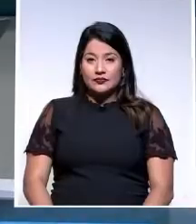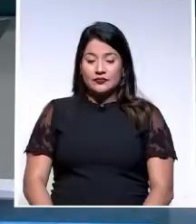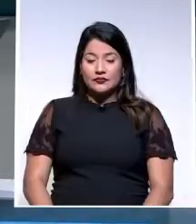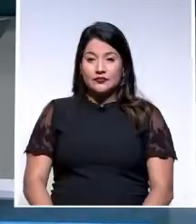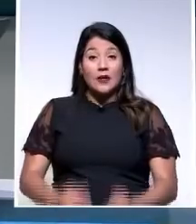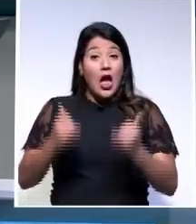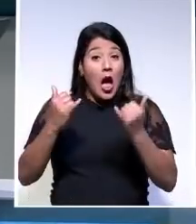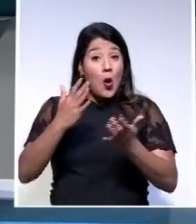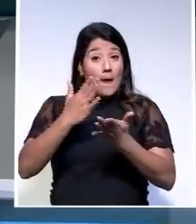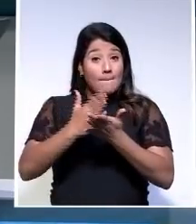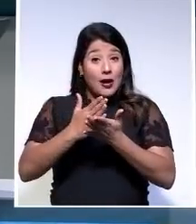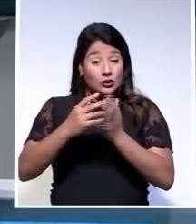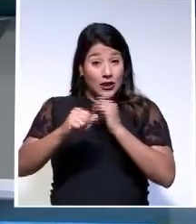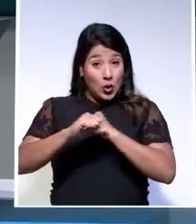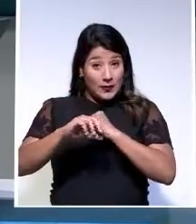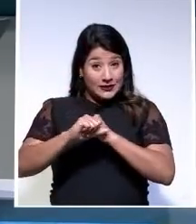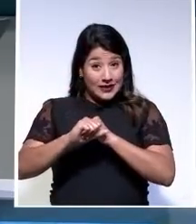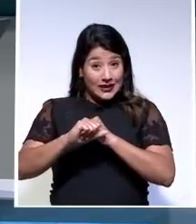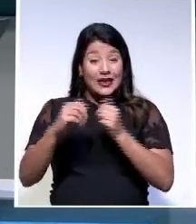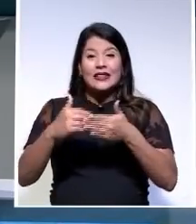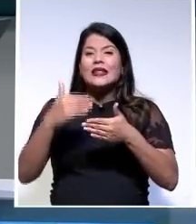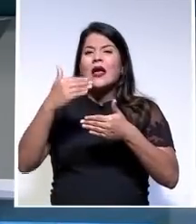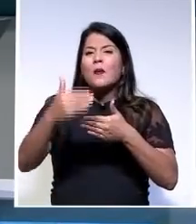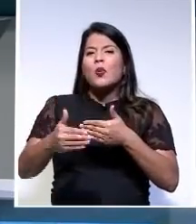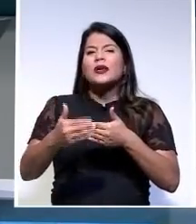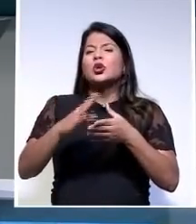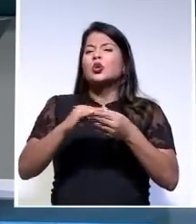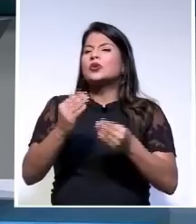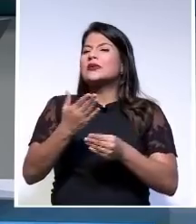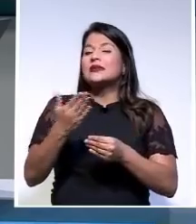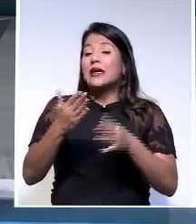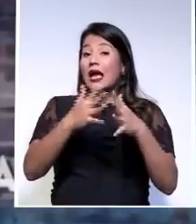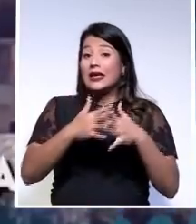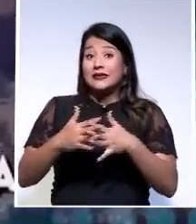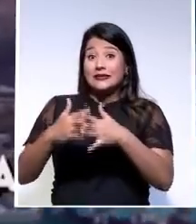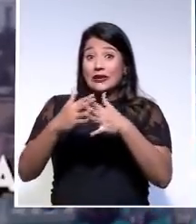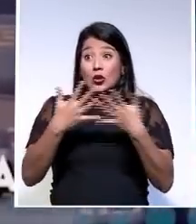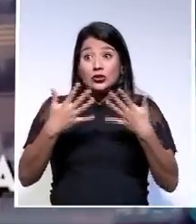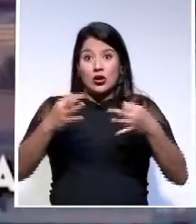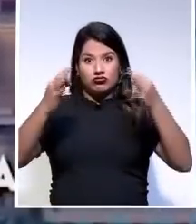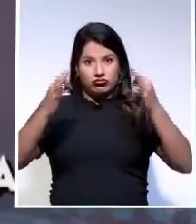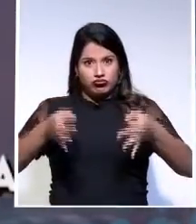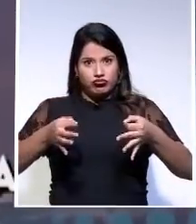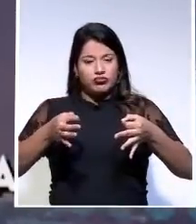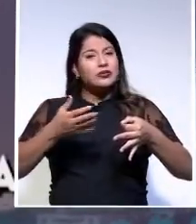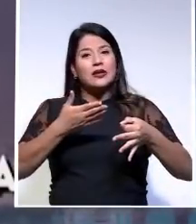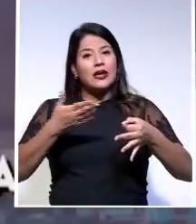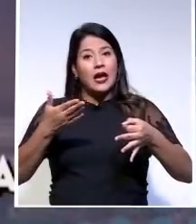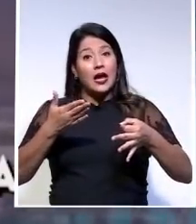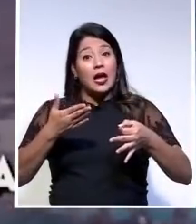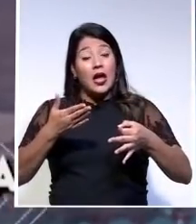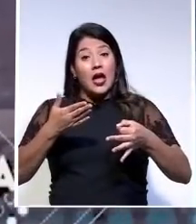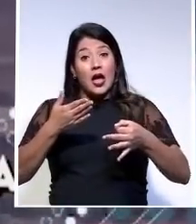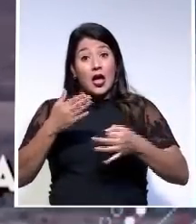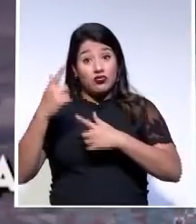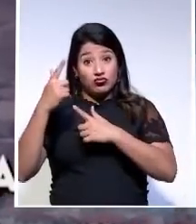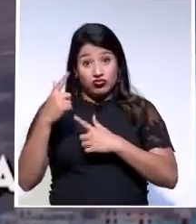Vamos a hacer una pausa comercial y al volver, Estados Unidos oficializó su retirada definitiva de